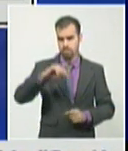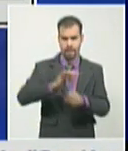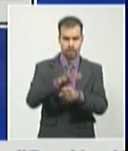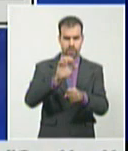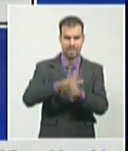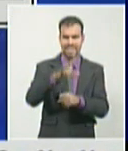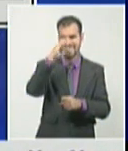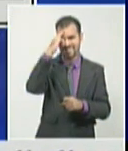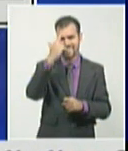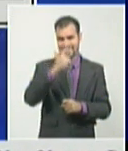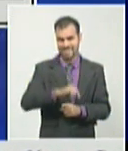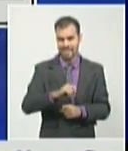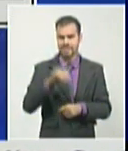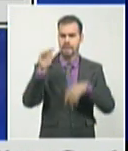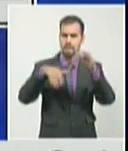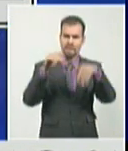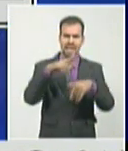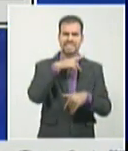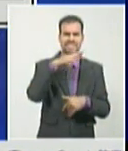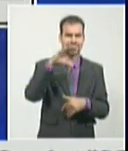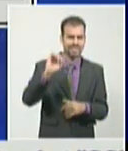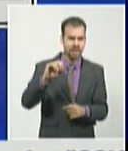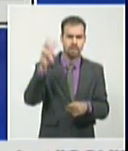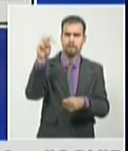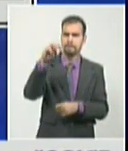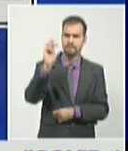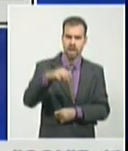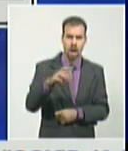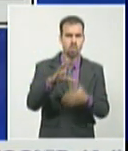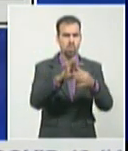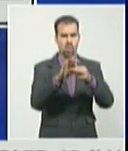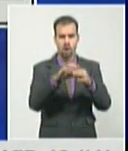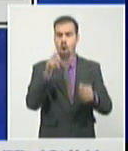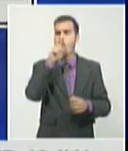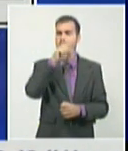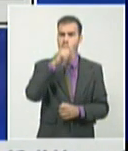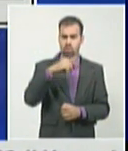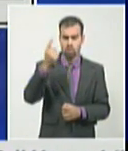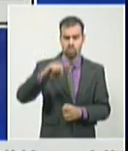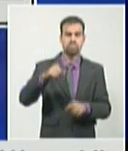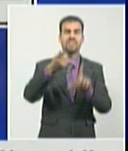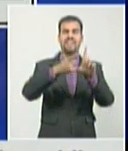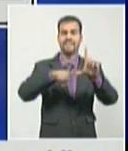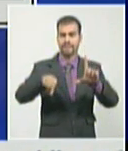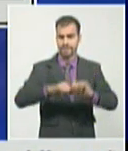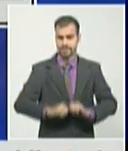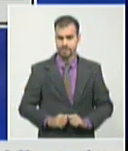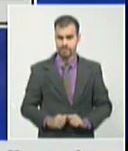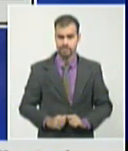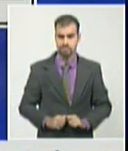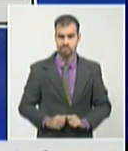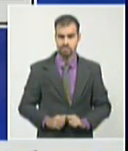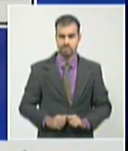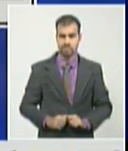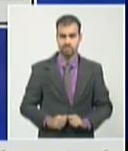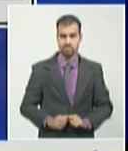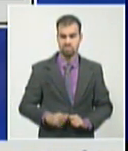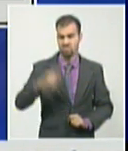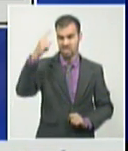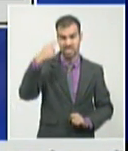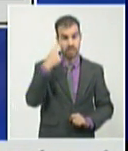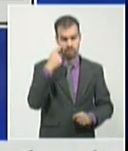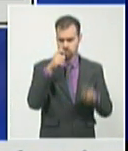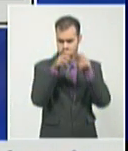playa van a ver que a la navidad mariana vengan a la voz con todo y regla o sea una importante dispersión